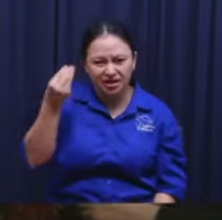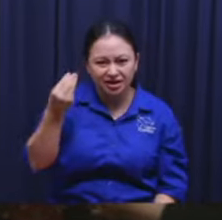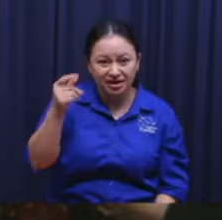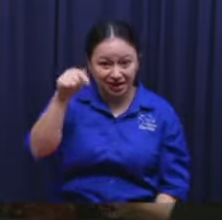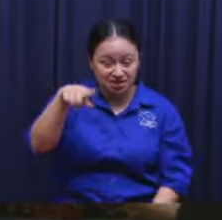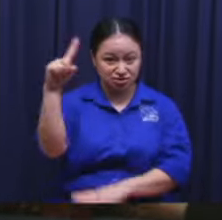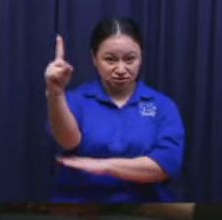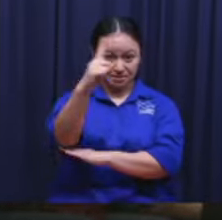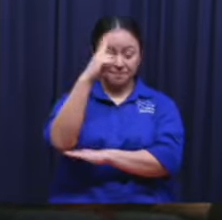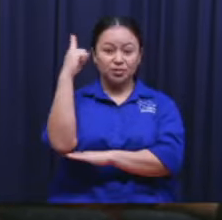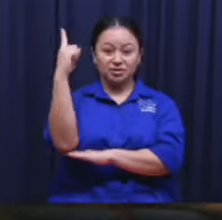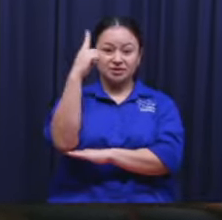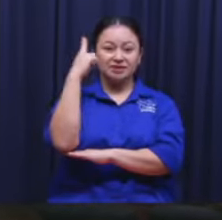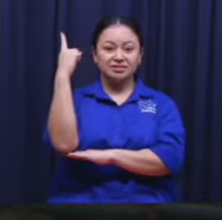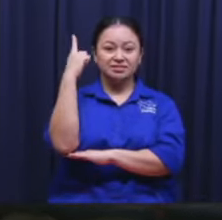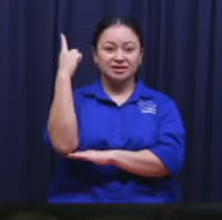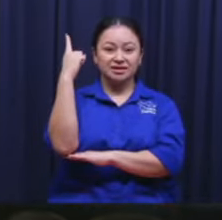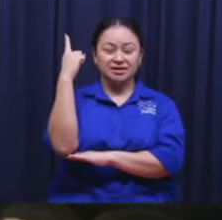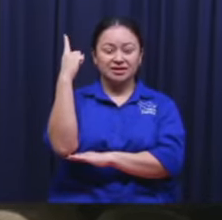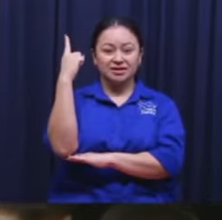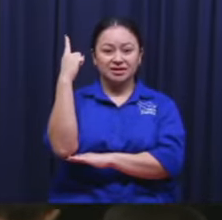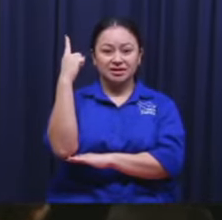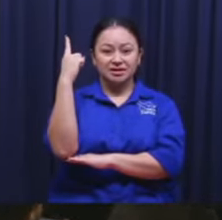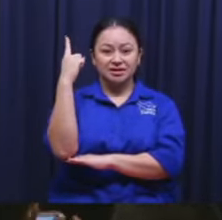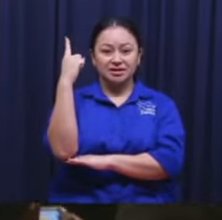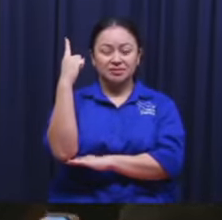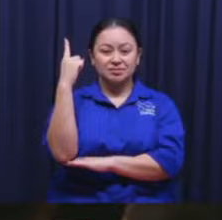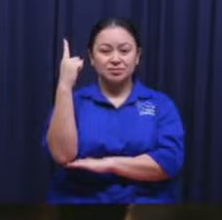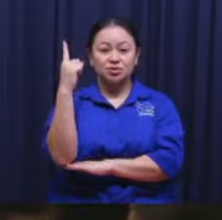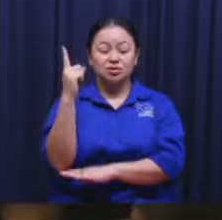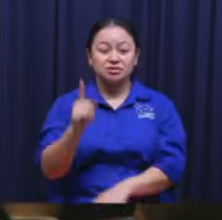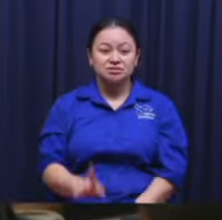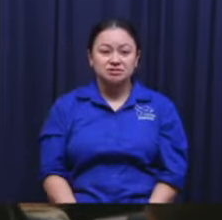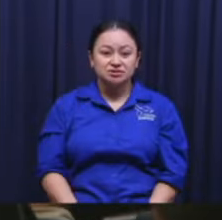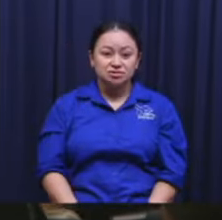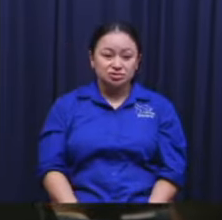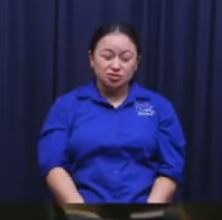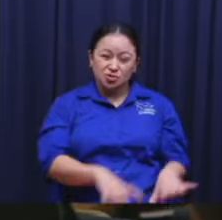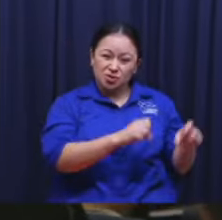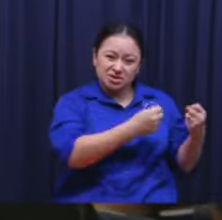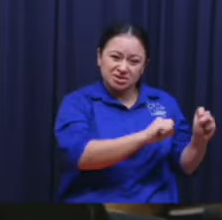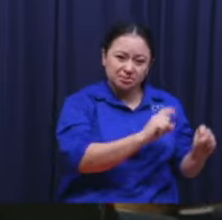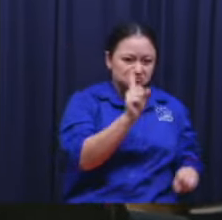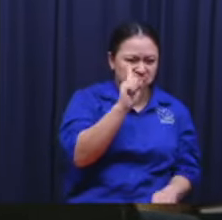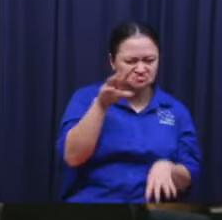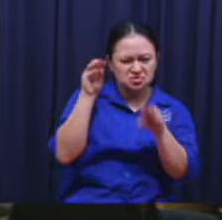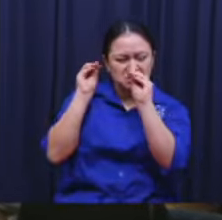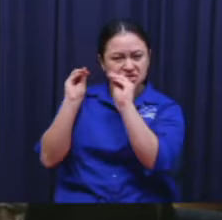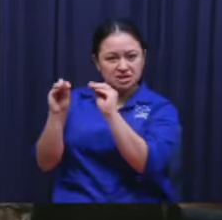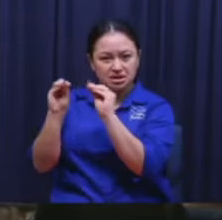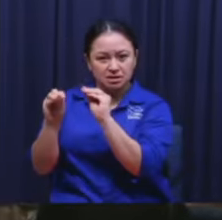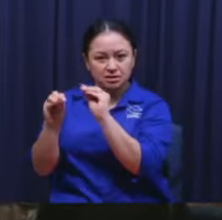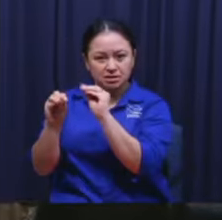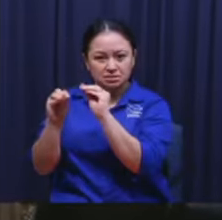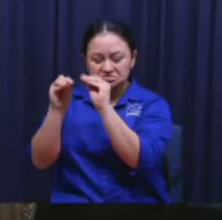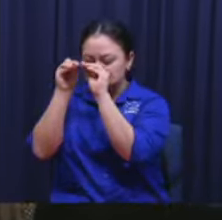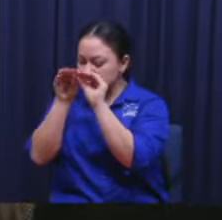bien importante, porque si solo se hace y no se enseña, se pierde lo que se hizo.